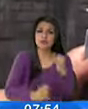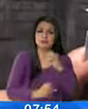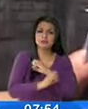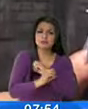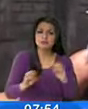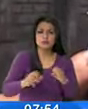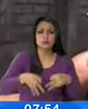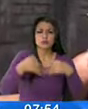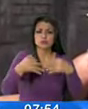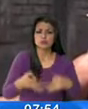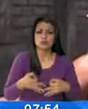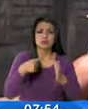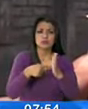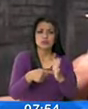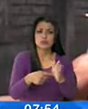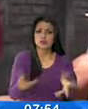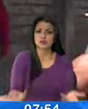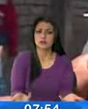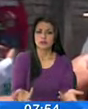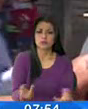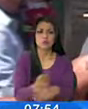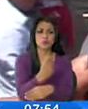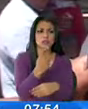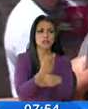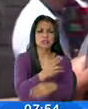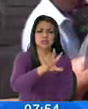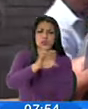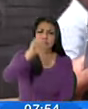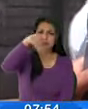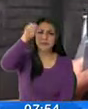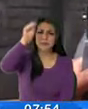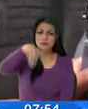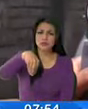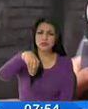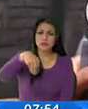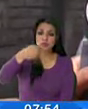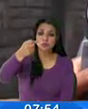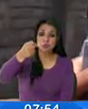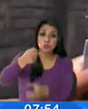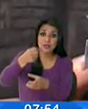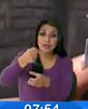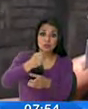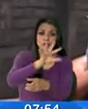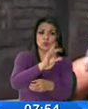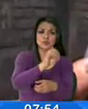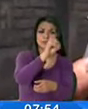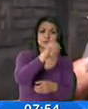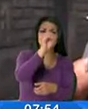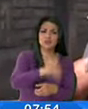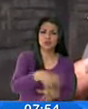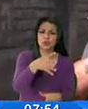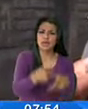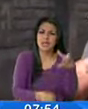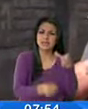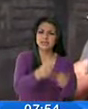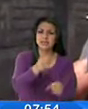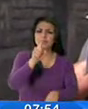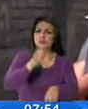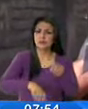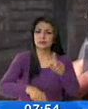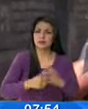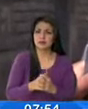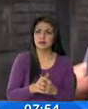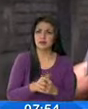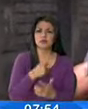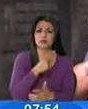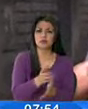justo prácticamente que sea utilizado el 50% de suero y el 50% de la leche. Entonces, en esa parte nosotros sí